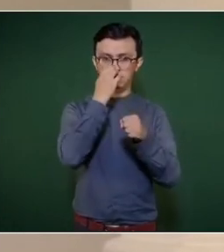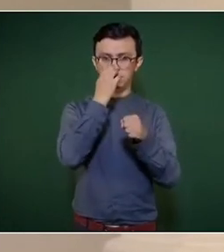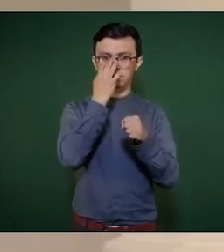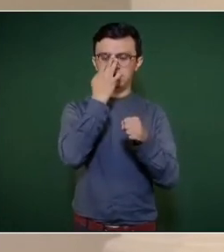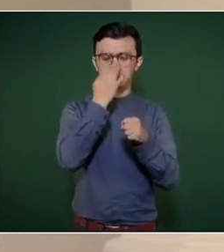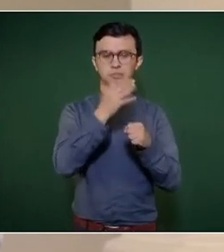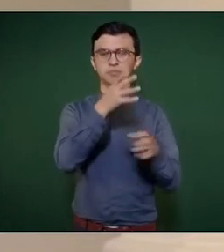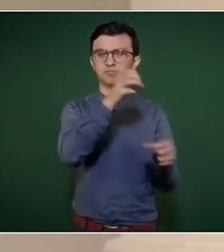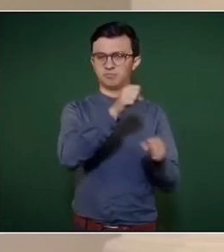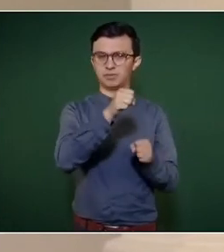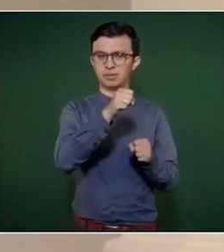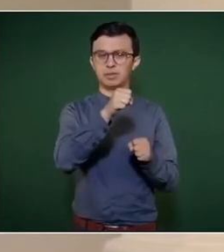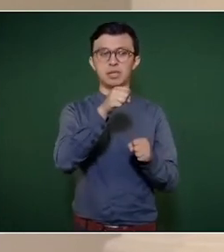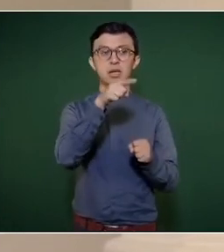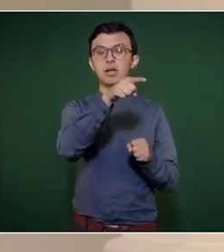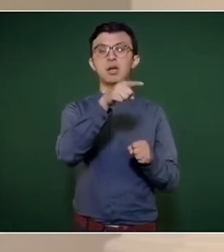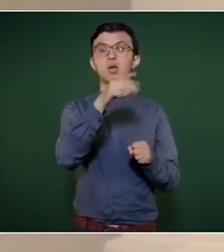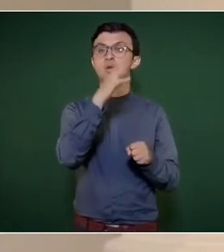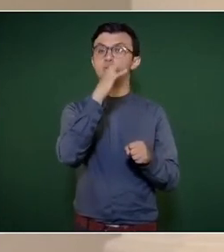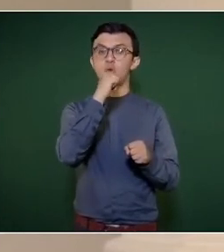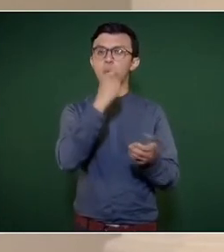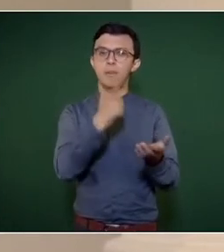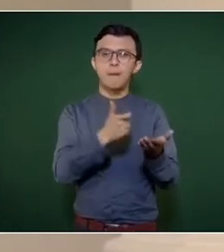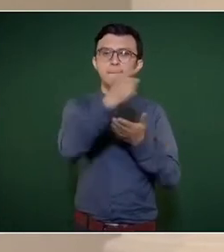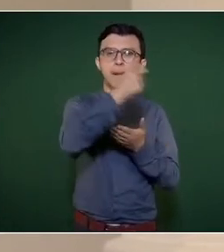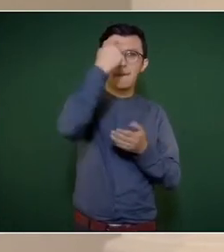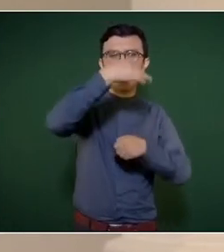no tiene derecho a fianza.